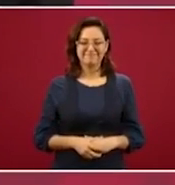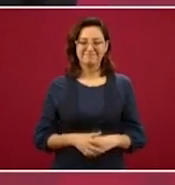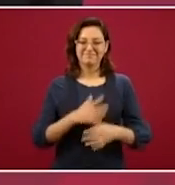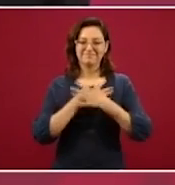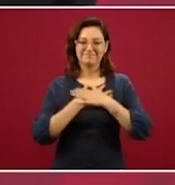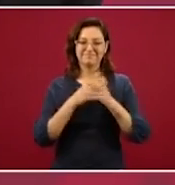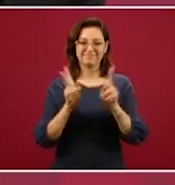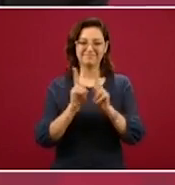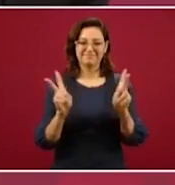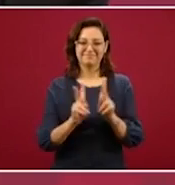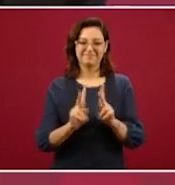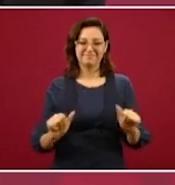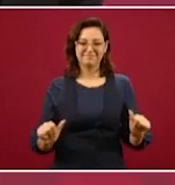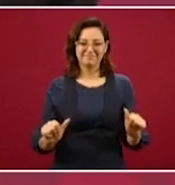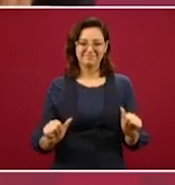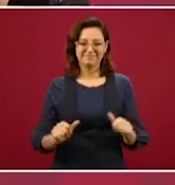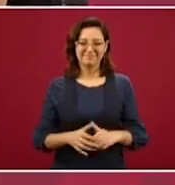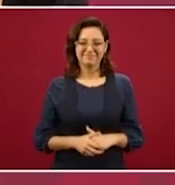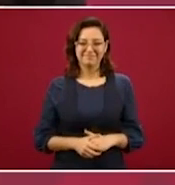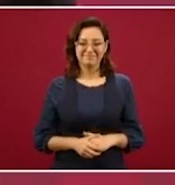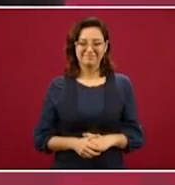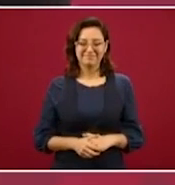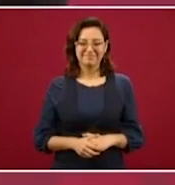Amor y paz. Aquí.